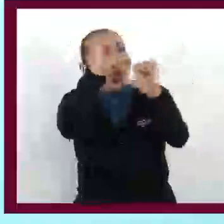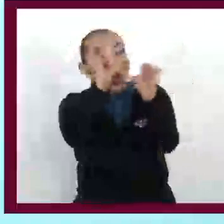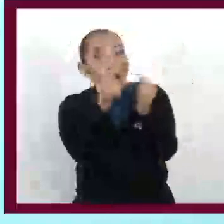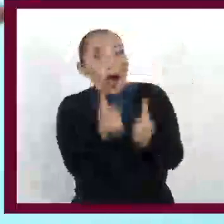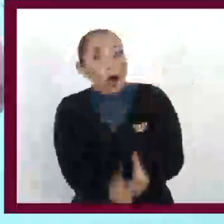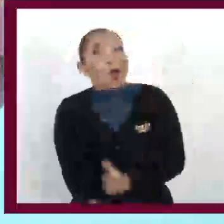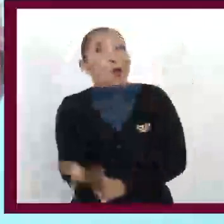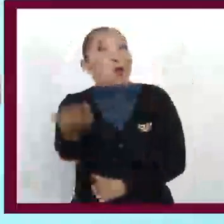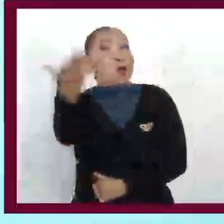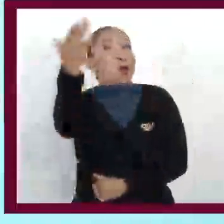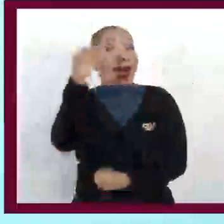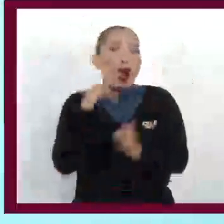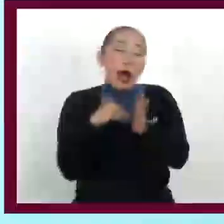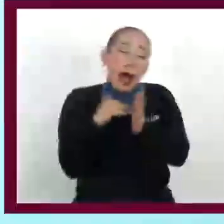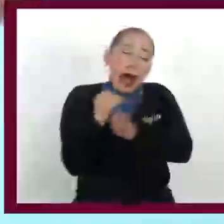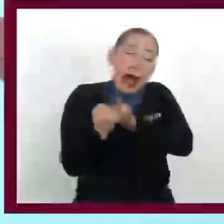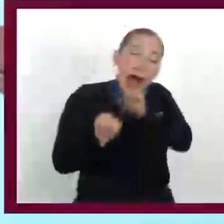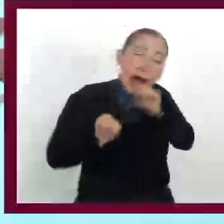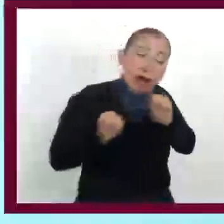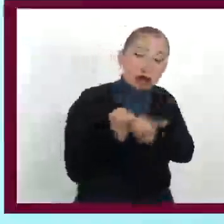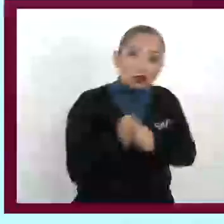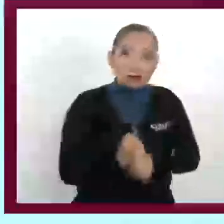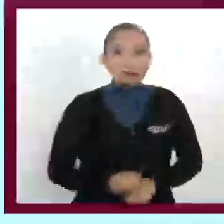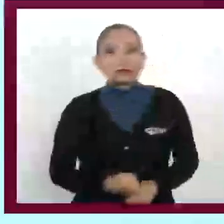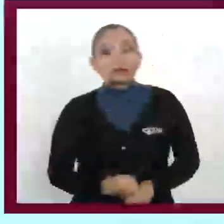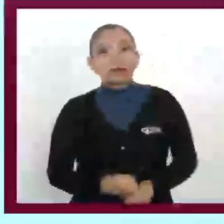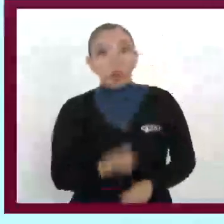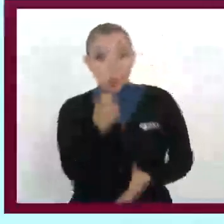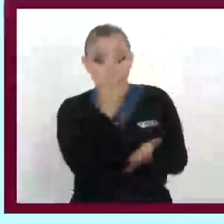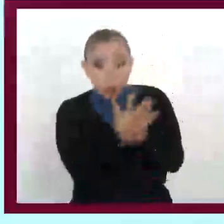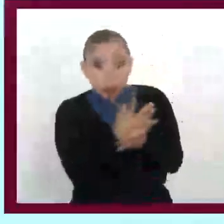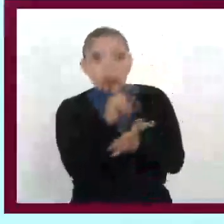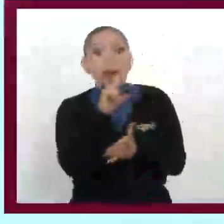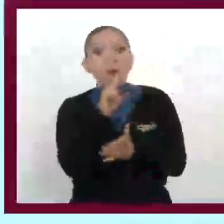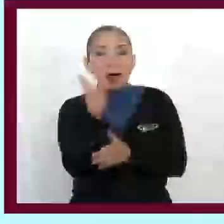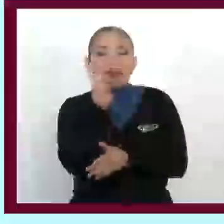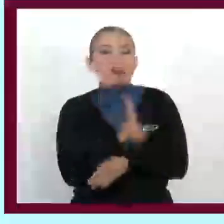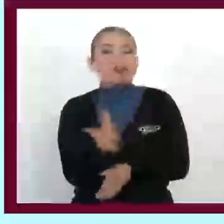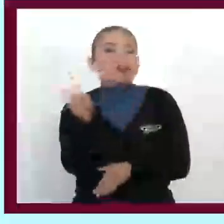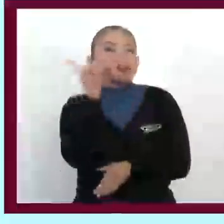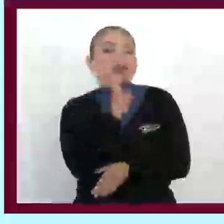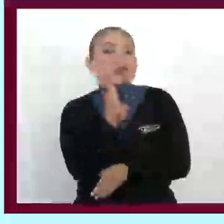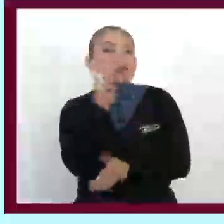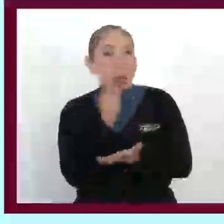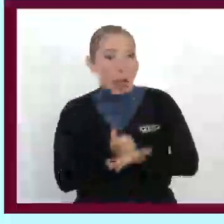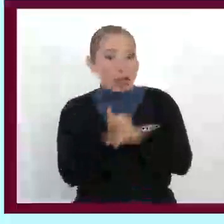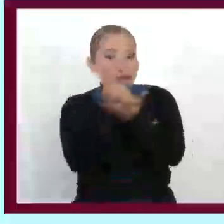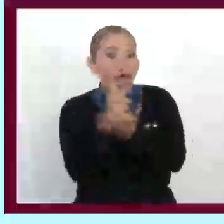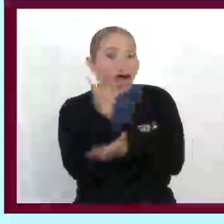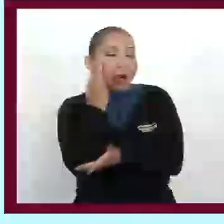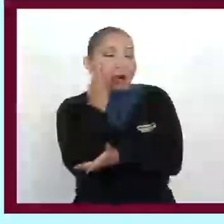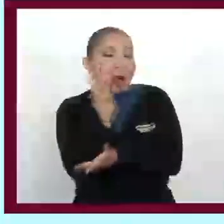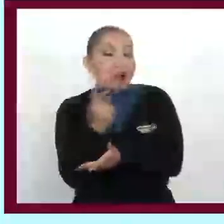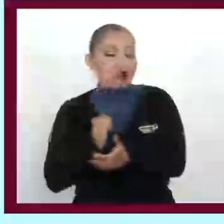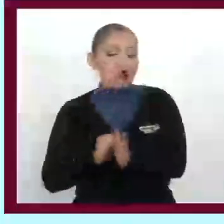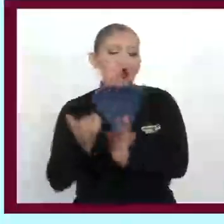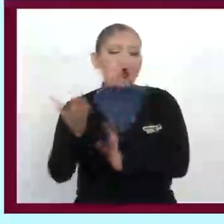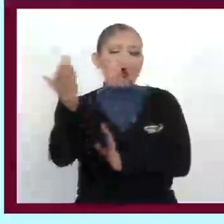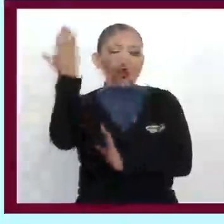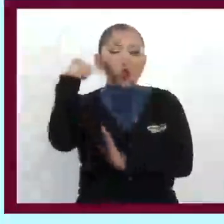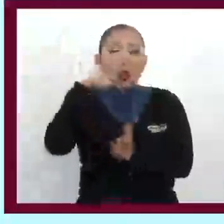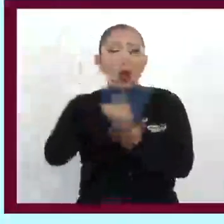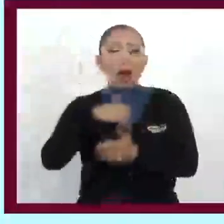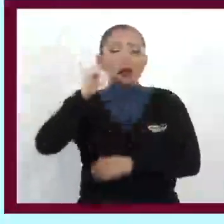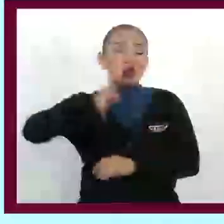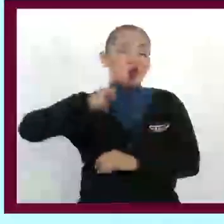de arte desde hace miles de años. Y no solo eso, la experimentación nos ha ayudado desde la época de